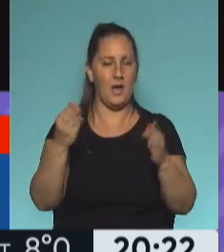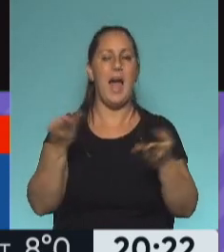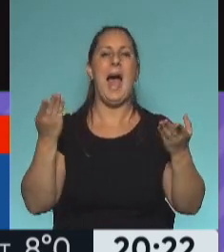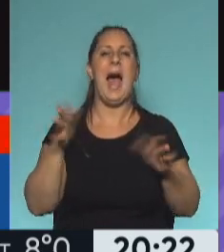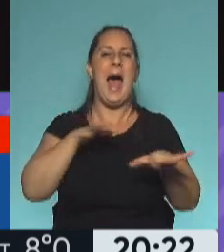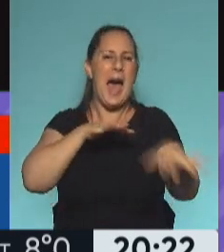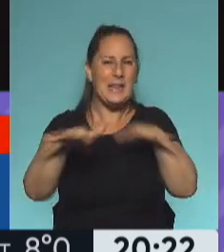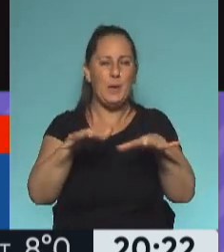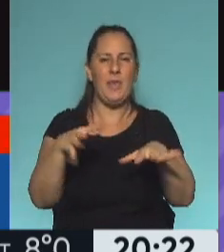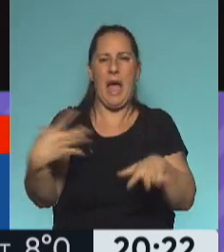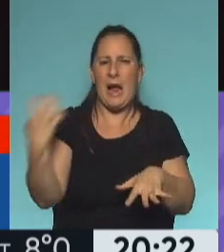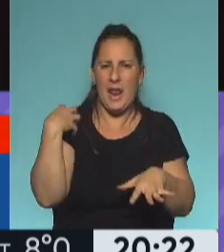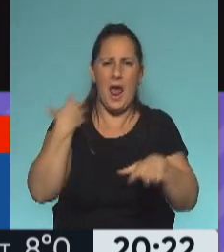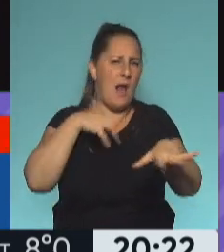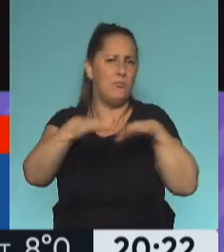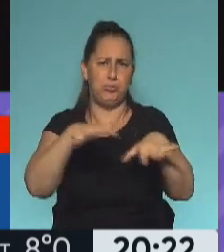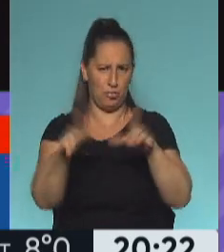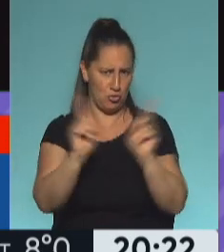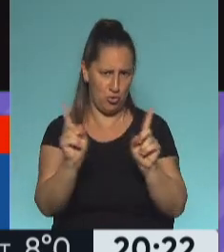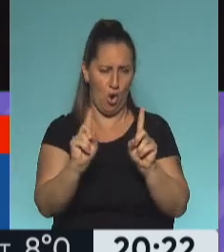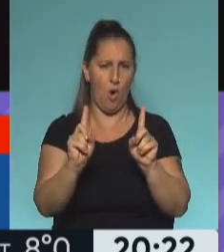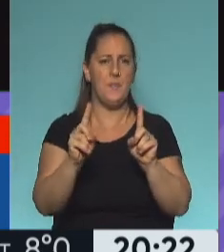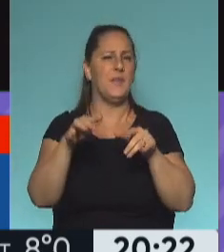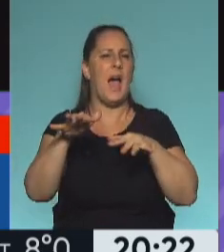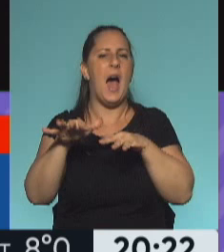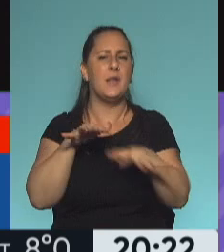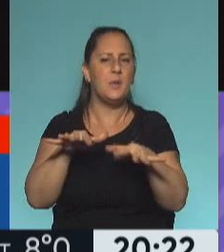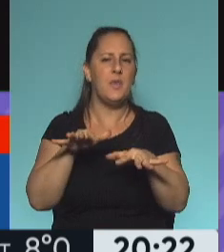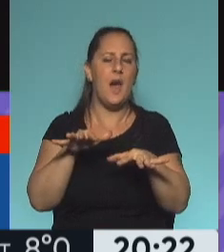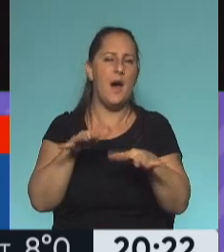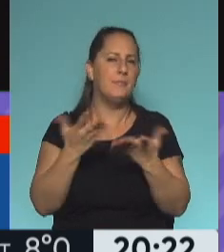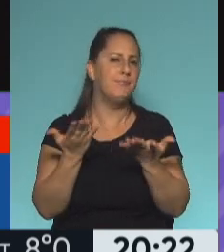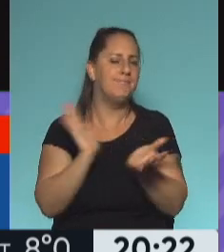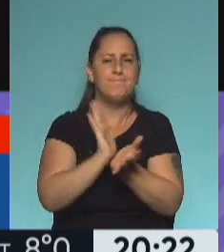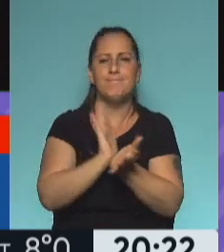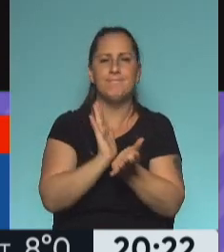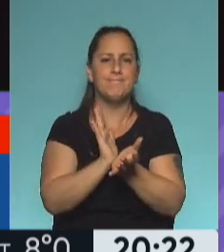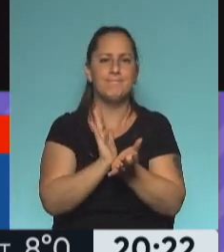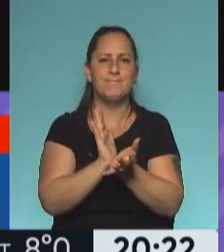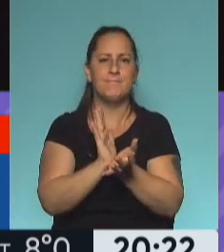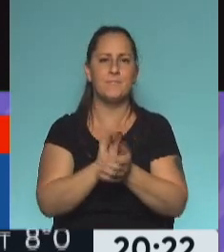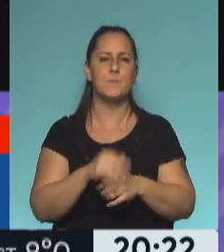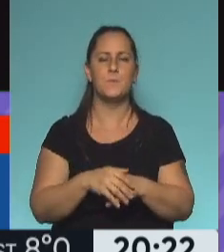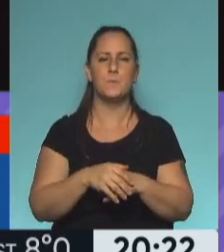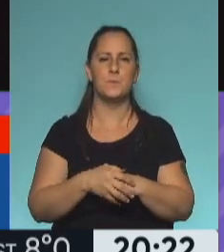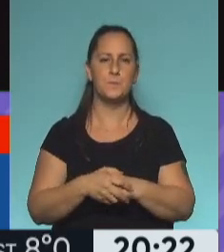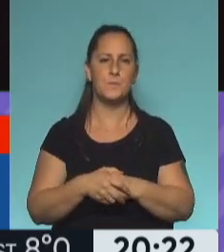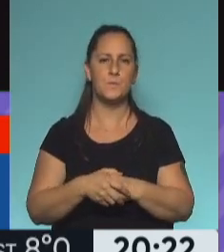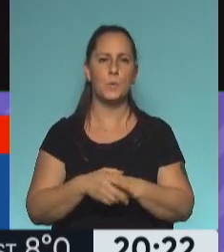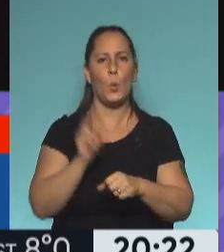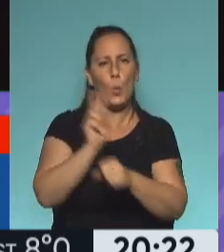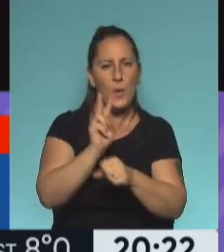actividad desenfrenada e incontrolada, sino actividad dentro del marco de